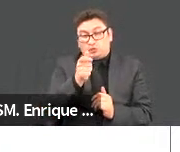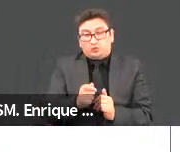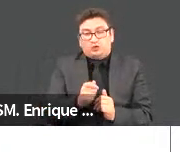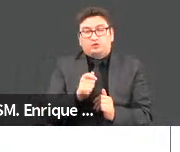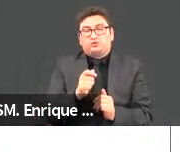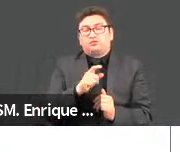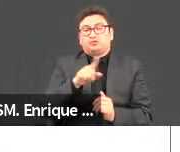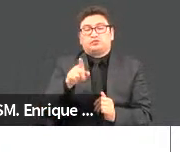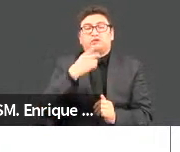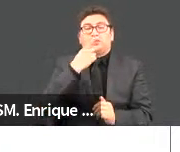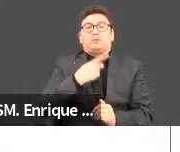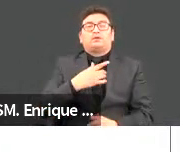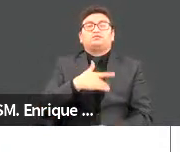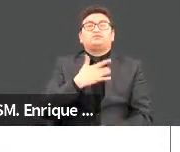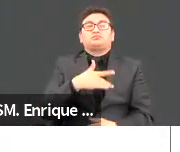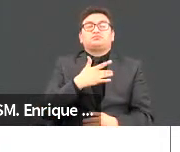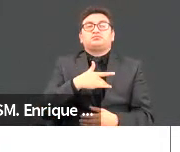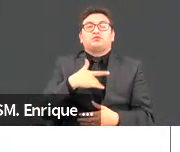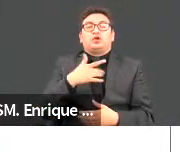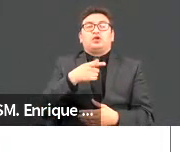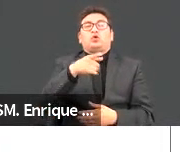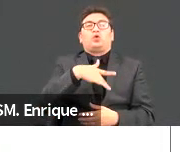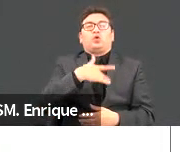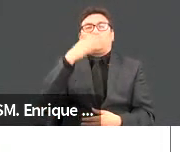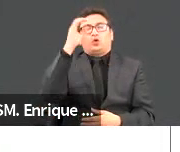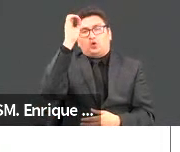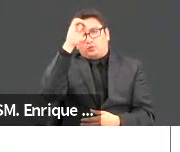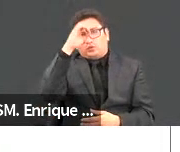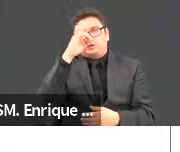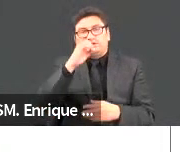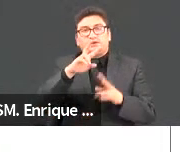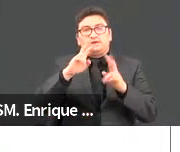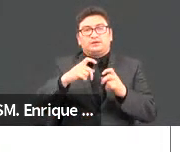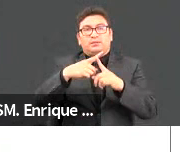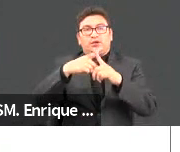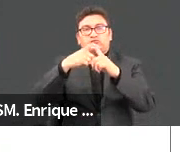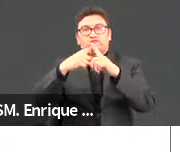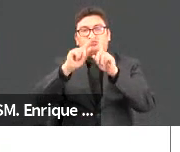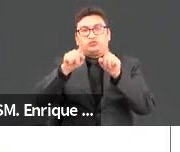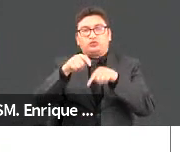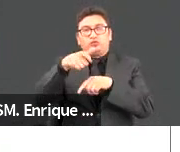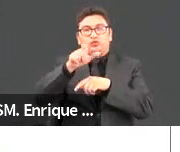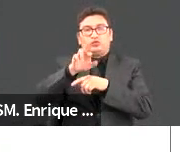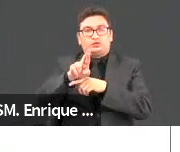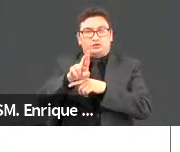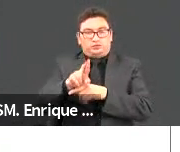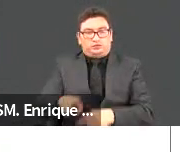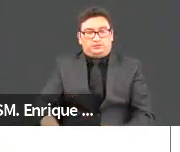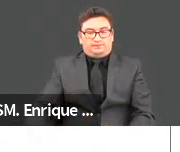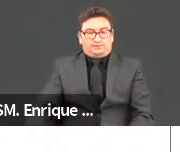nos expresaran sus comentarios sobre estos códigos QR.